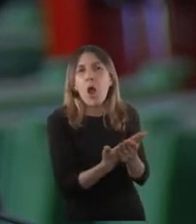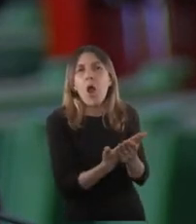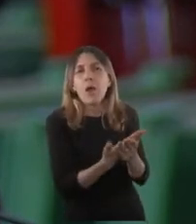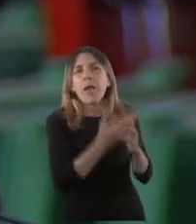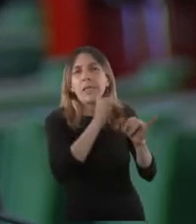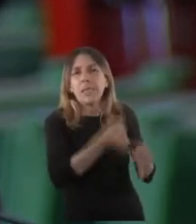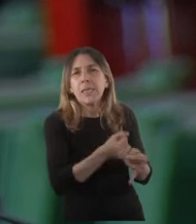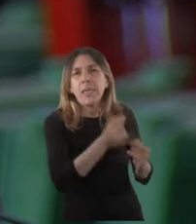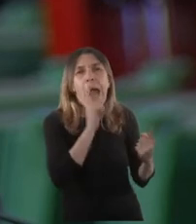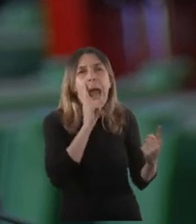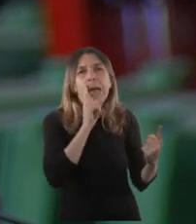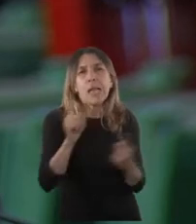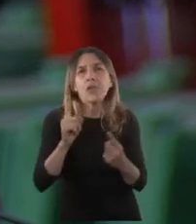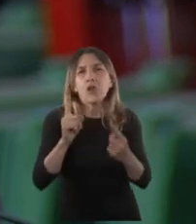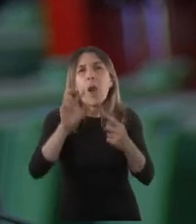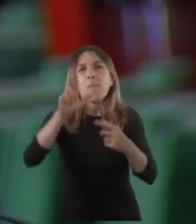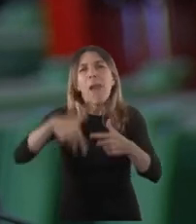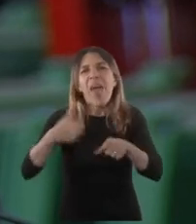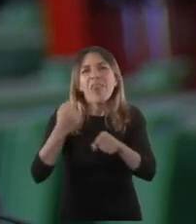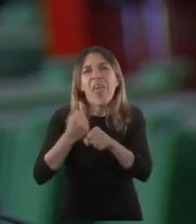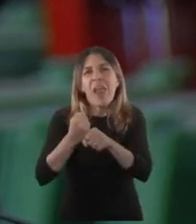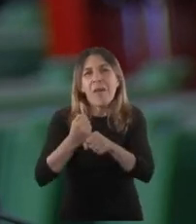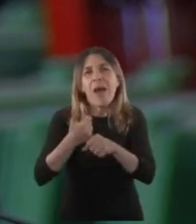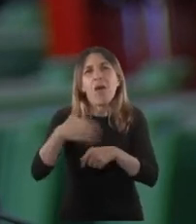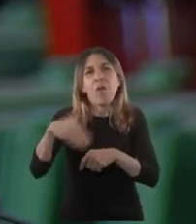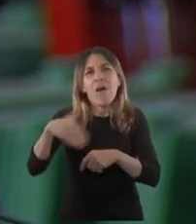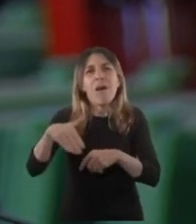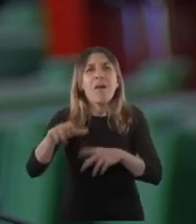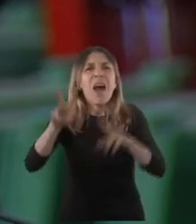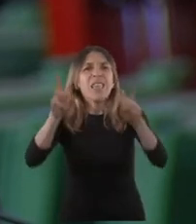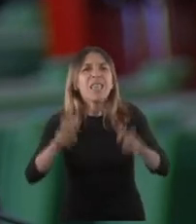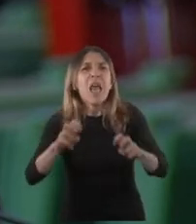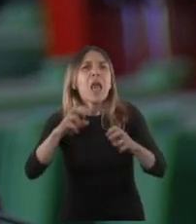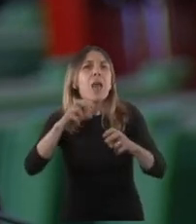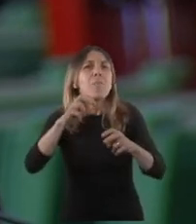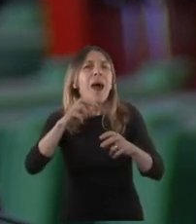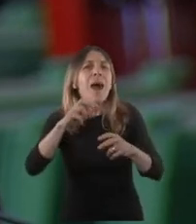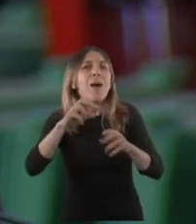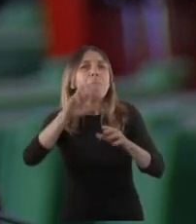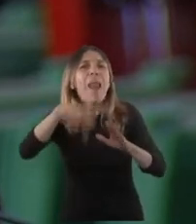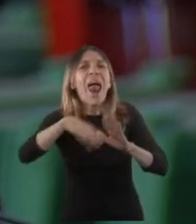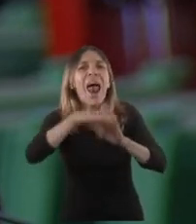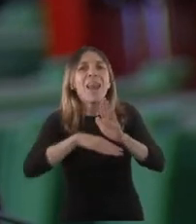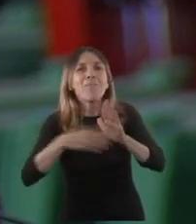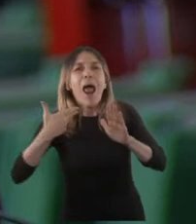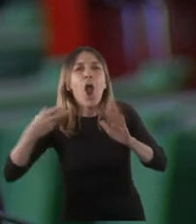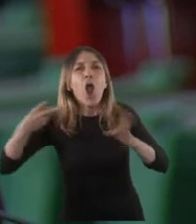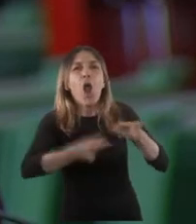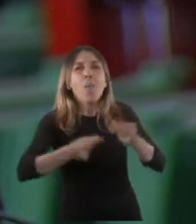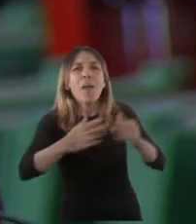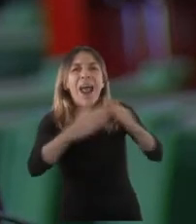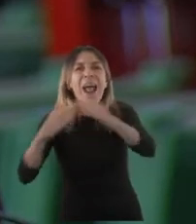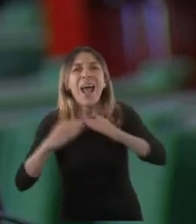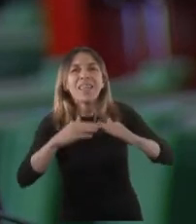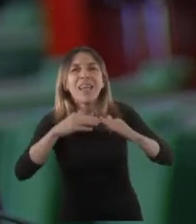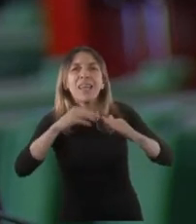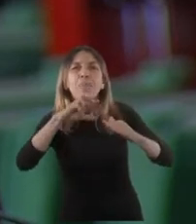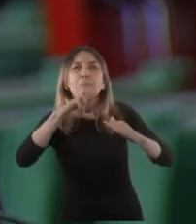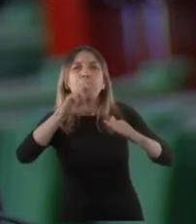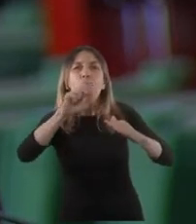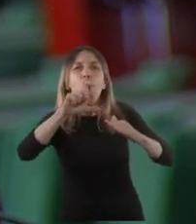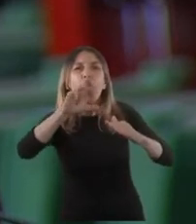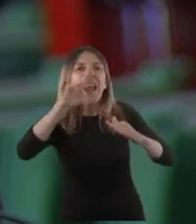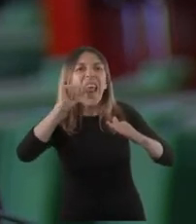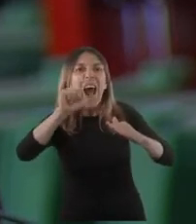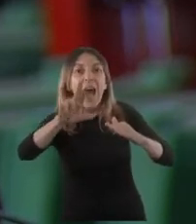especial atención, que ya se está trabajando, como el tema Procrear, que es tan excelente para que